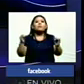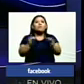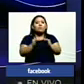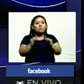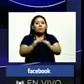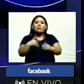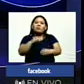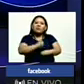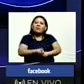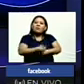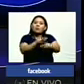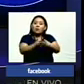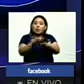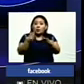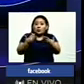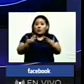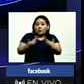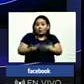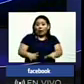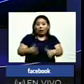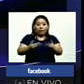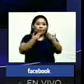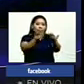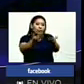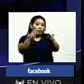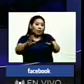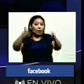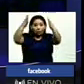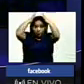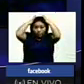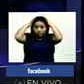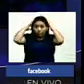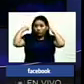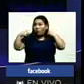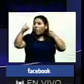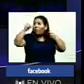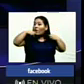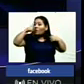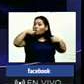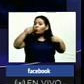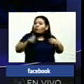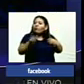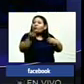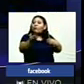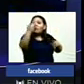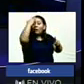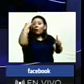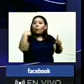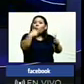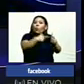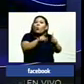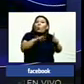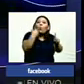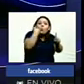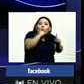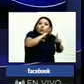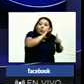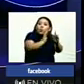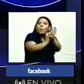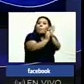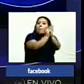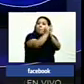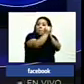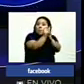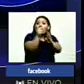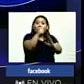Contarles también que hoy se realizó la tercera entrega de pelucas a la Fundación Edificando Vidas que serán entregadas a mujeres que están batallando